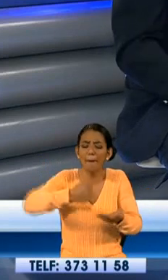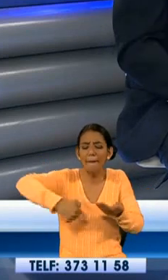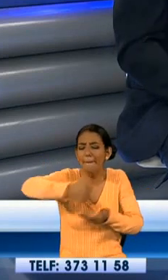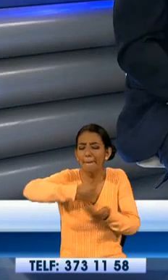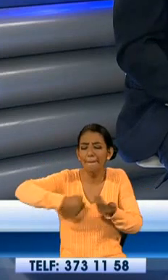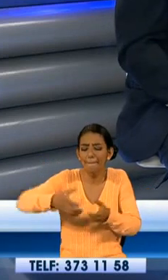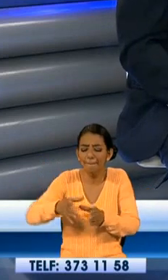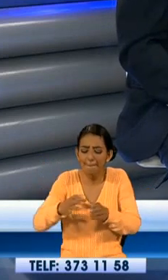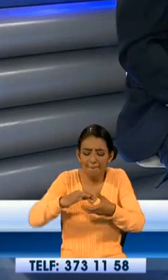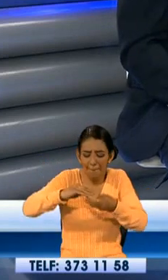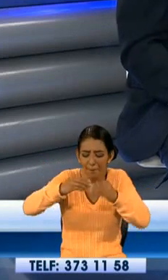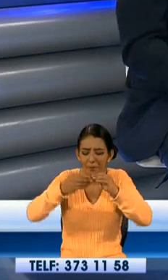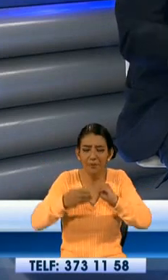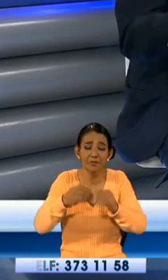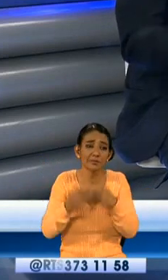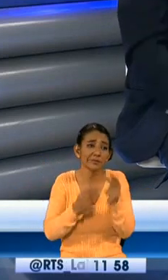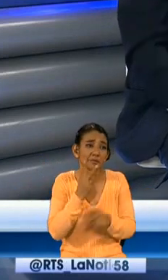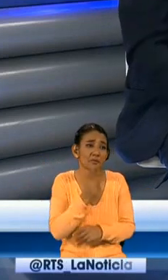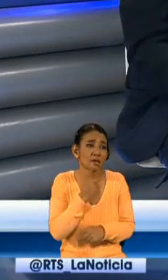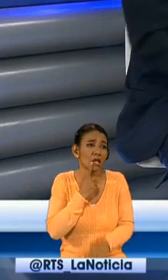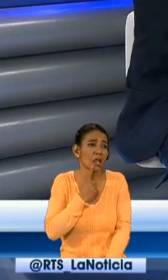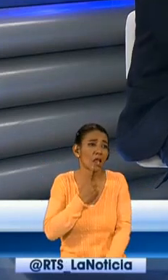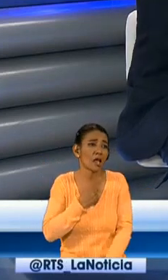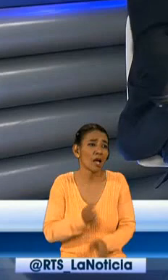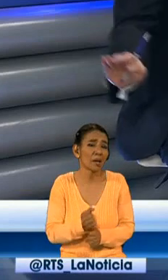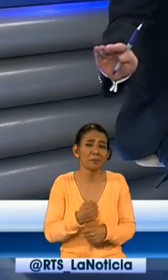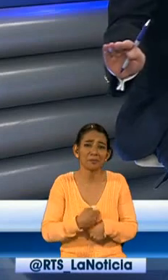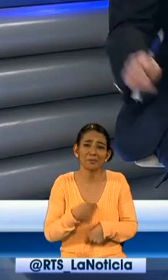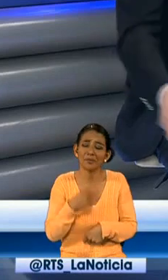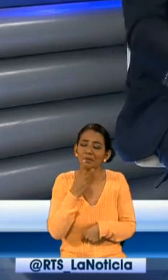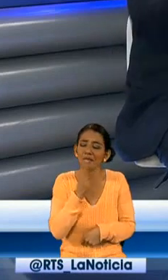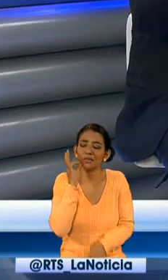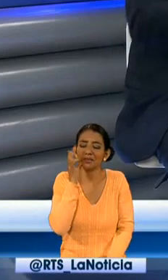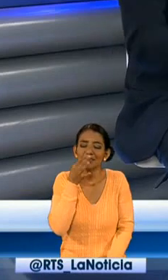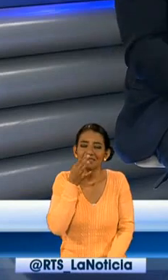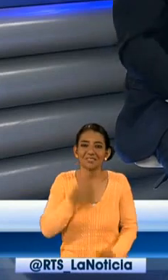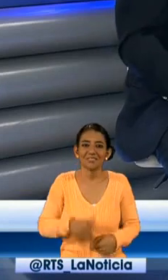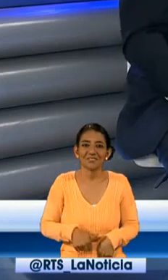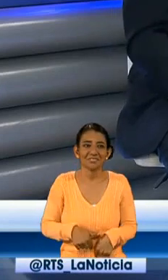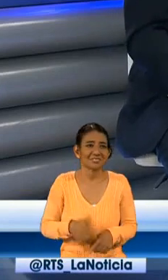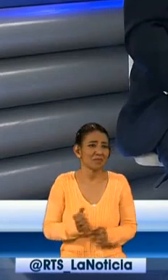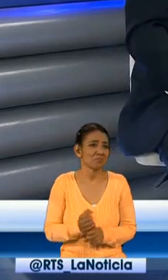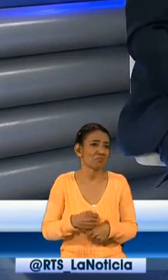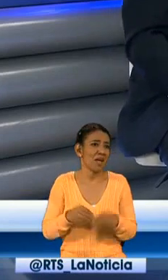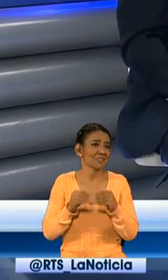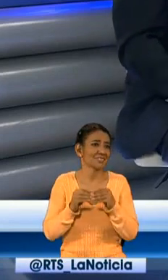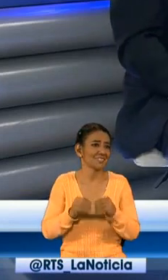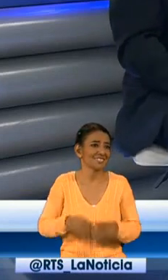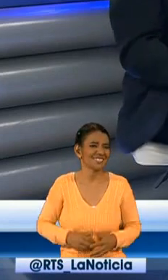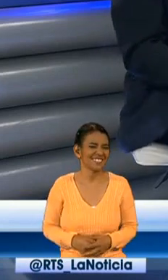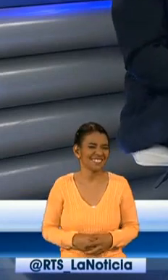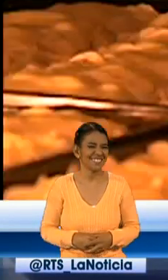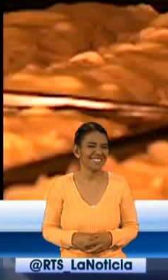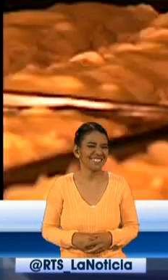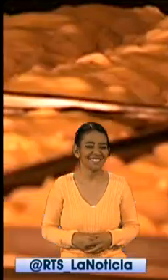pasito vamos a morir de hambre porque las quesadillas son espectaculares. Y hasta ahora, nada más hambre. Un